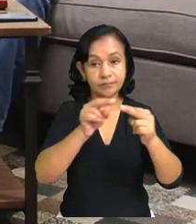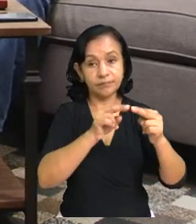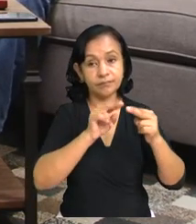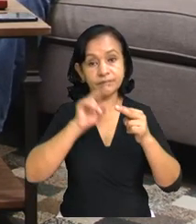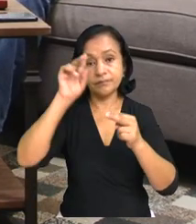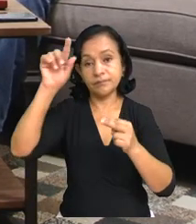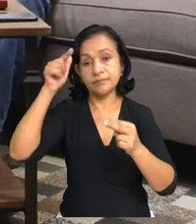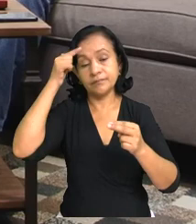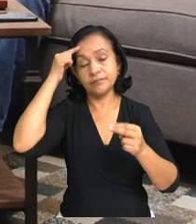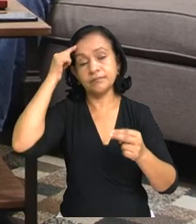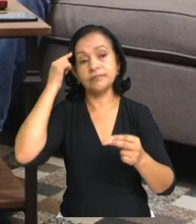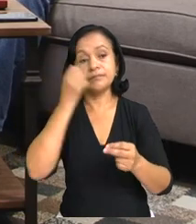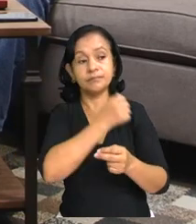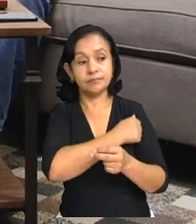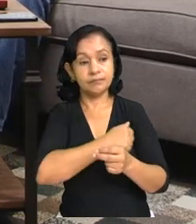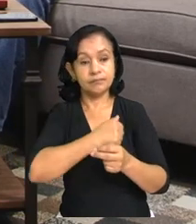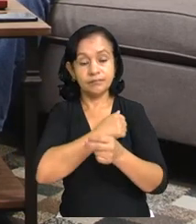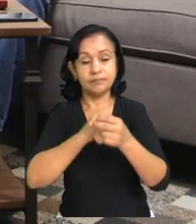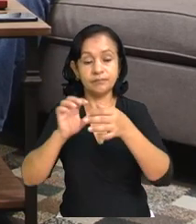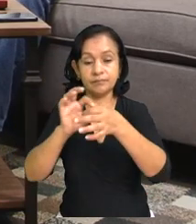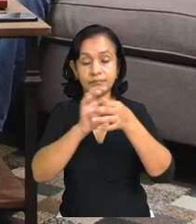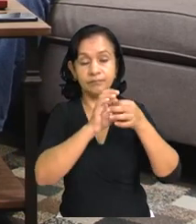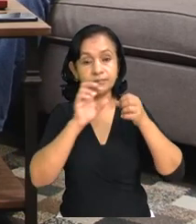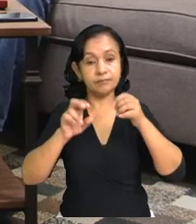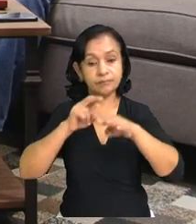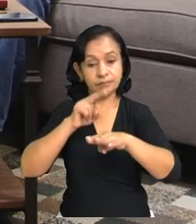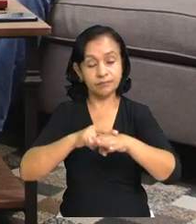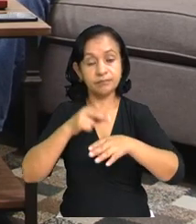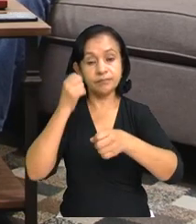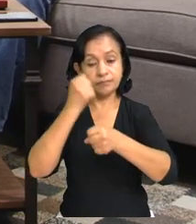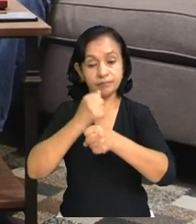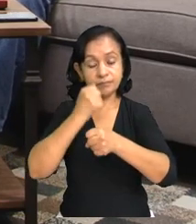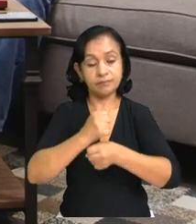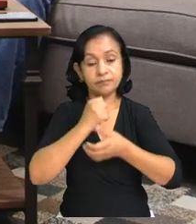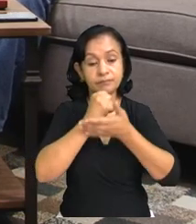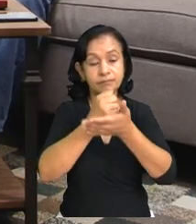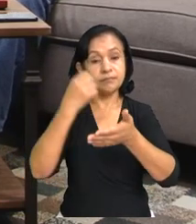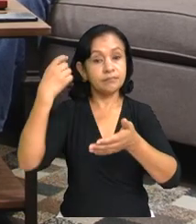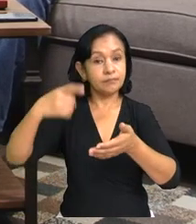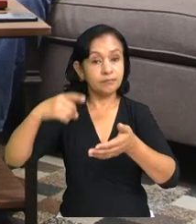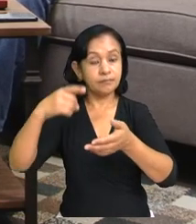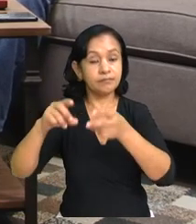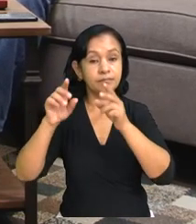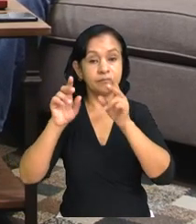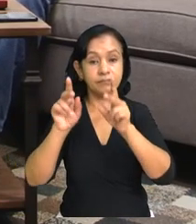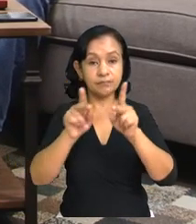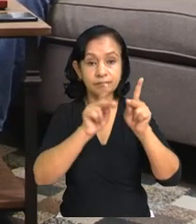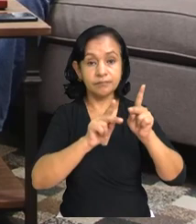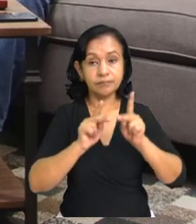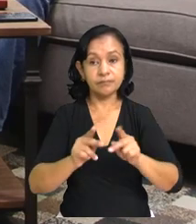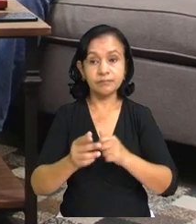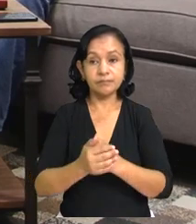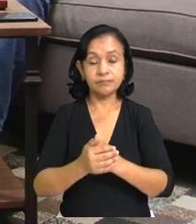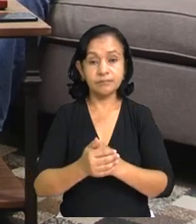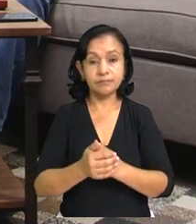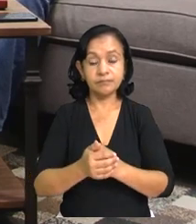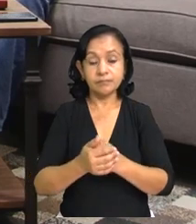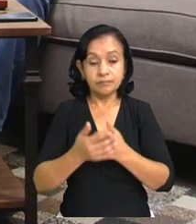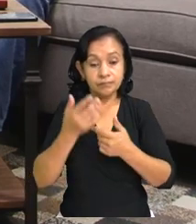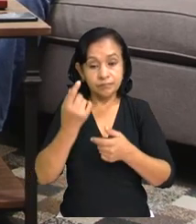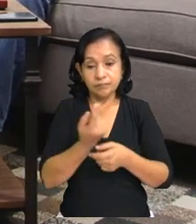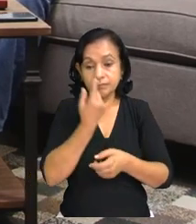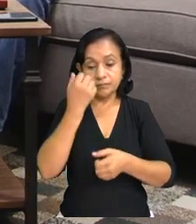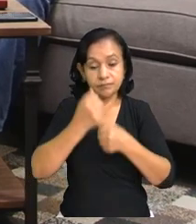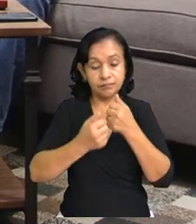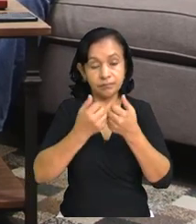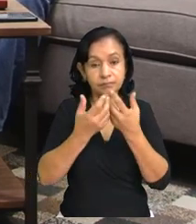Gobierno de Reconciliación y Unidad Nacional que trabaja para restitución de derechos. Entonces, es ingeniero, pero no trabaja las soluciones él solo, él trabaja